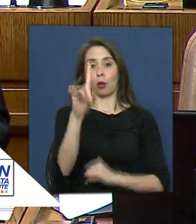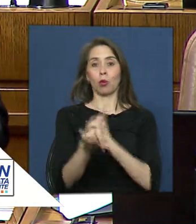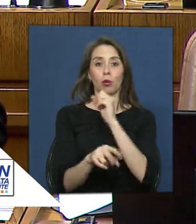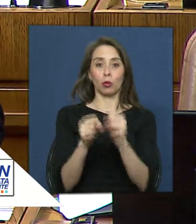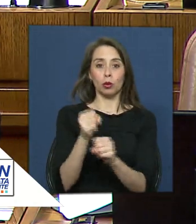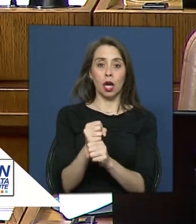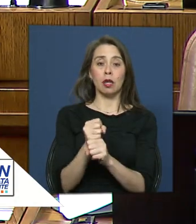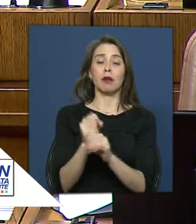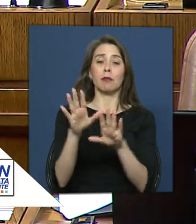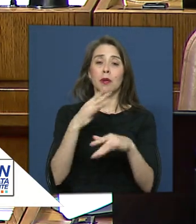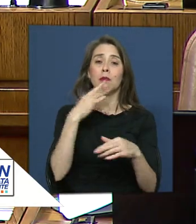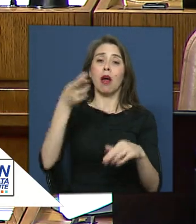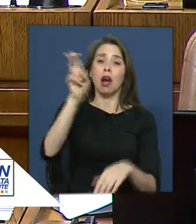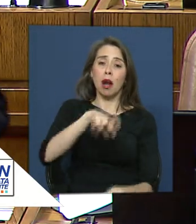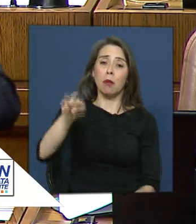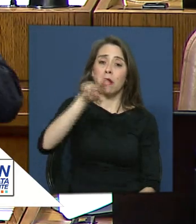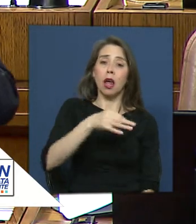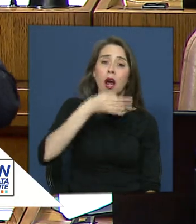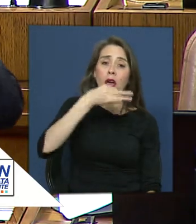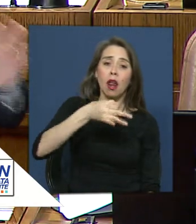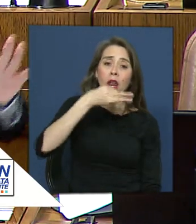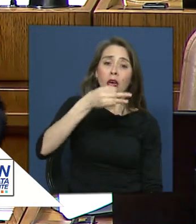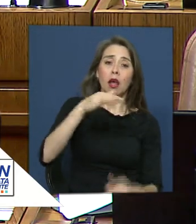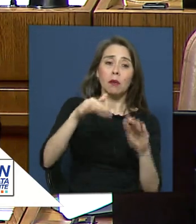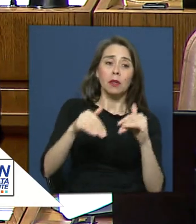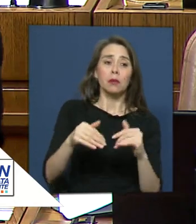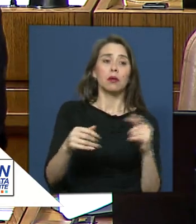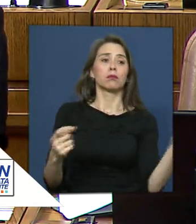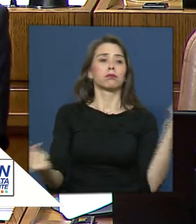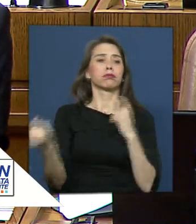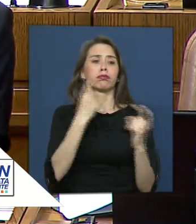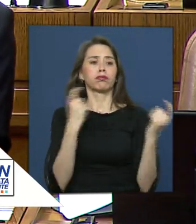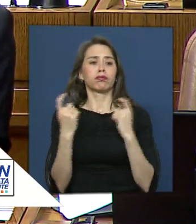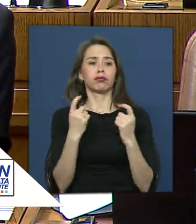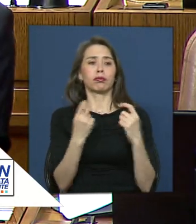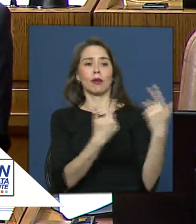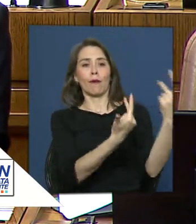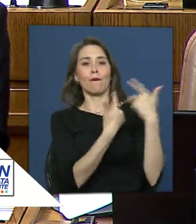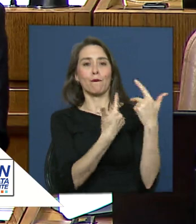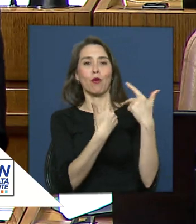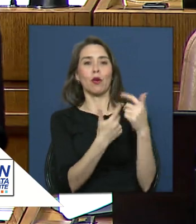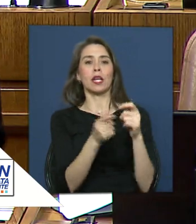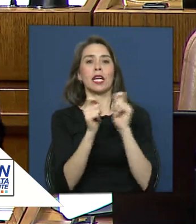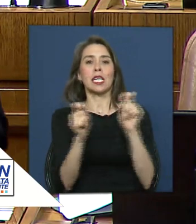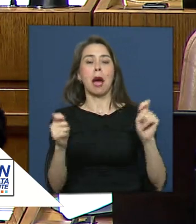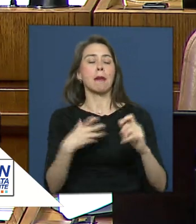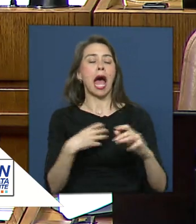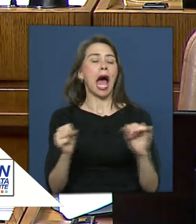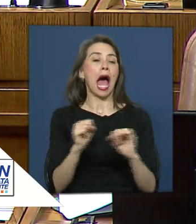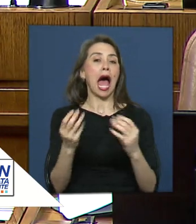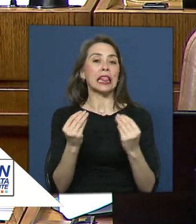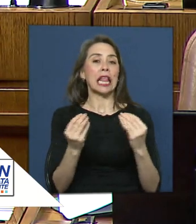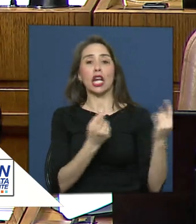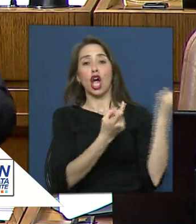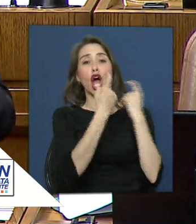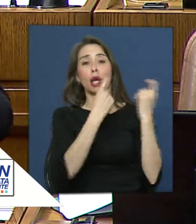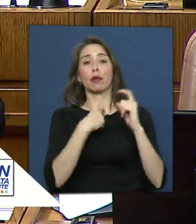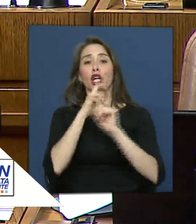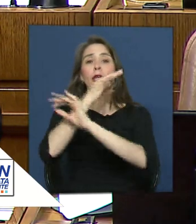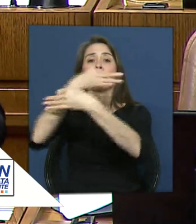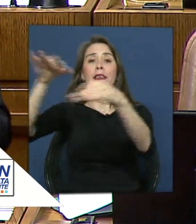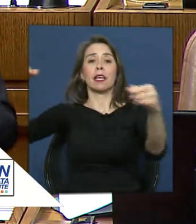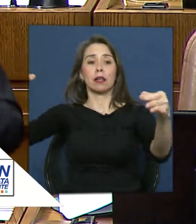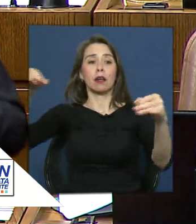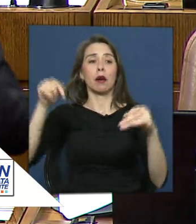repetimos estos mismos argumentos. Nos trataron de todo. Nos hicieron bullying y campaña del terror absurda en esta materia. Y hoy día,